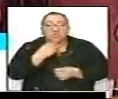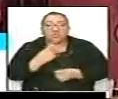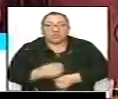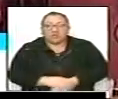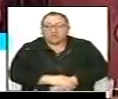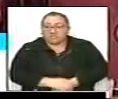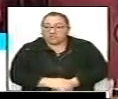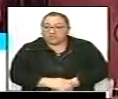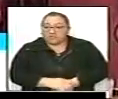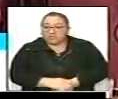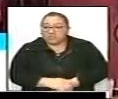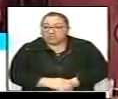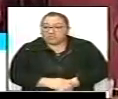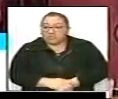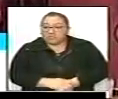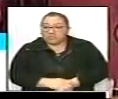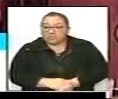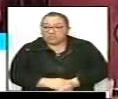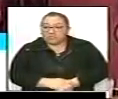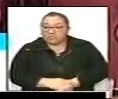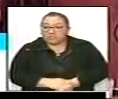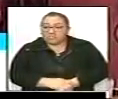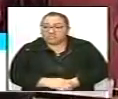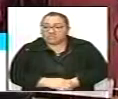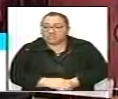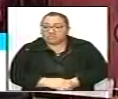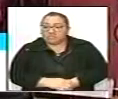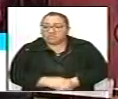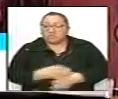han aceptado reglas para este debate,